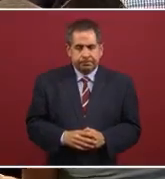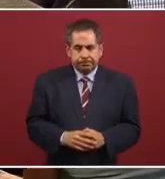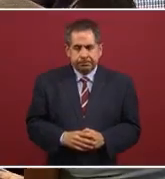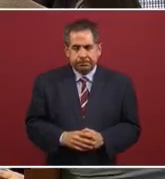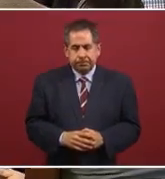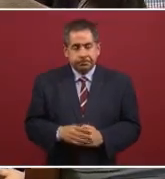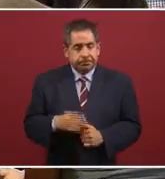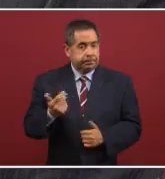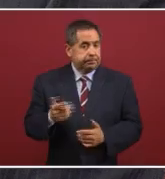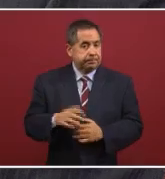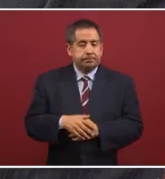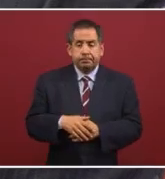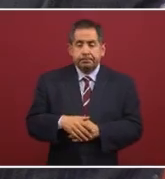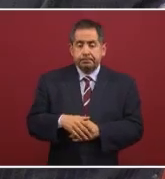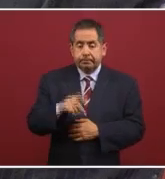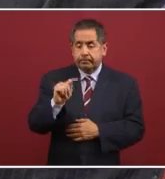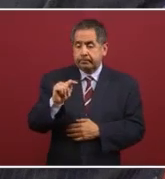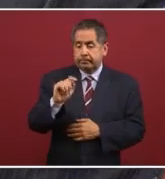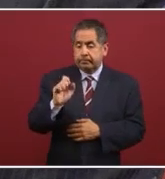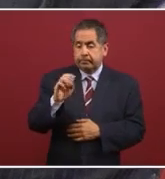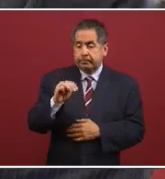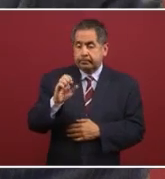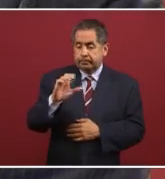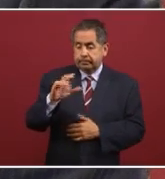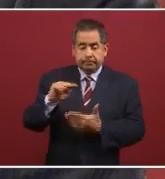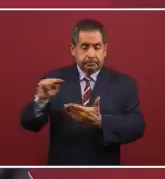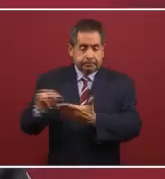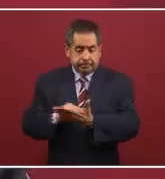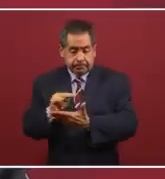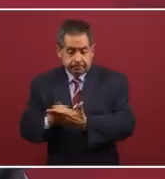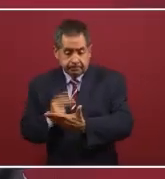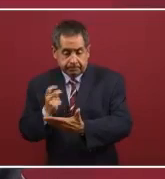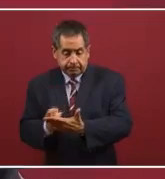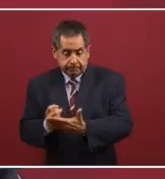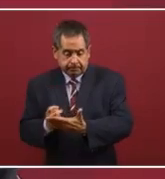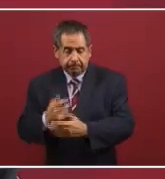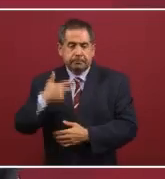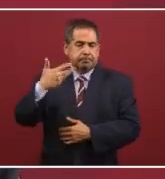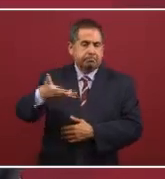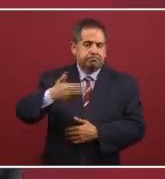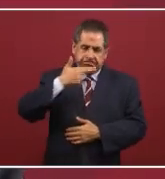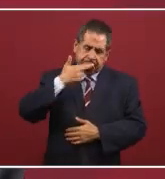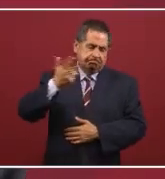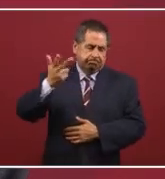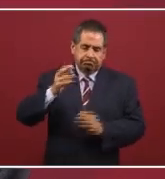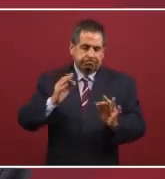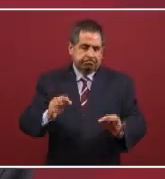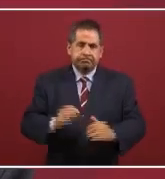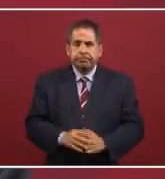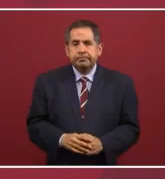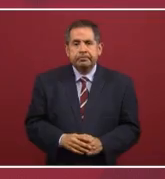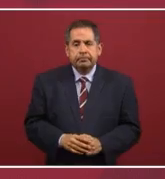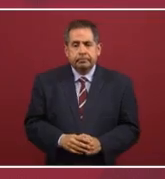la aprobación del tratado vamos a ir mejor en lo económico.